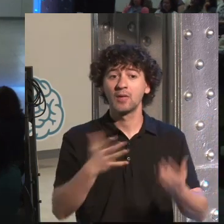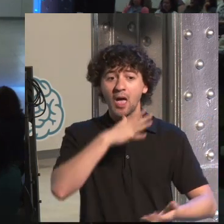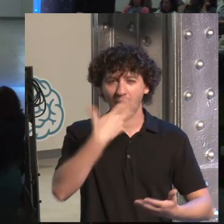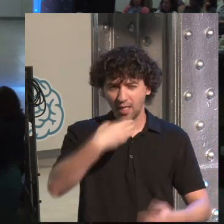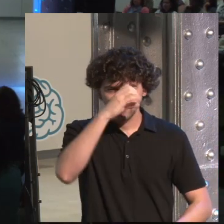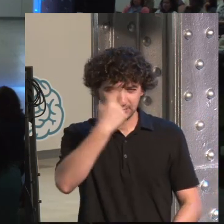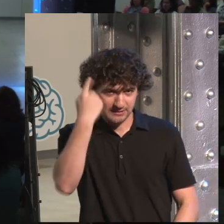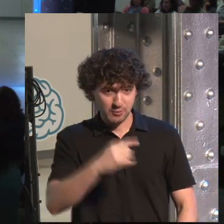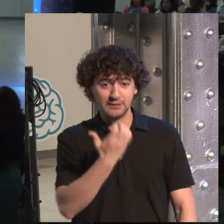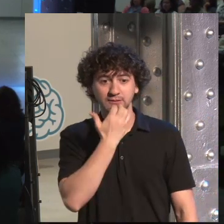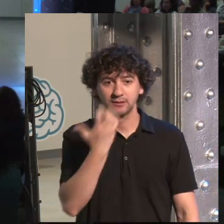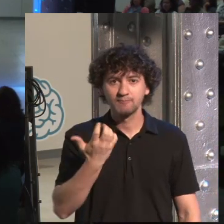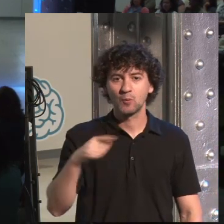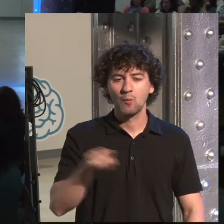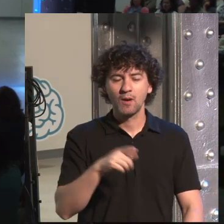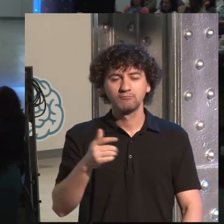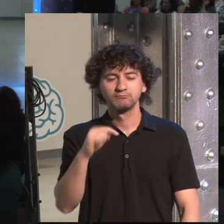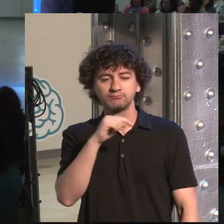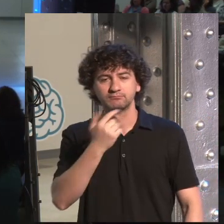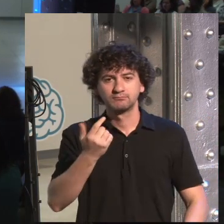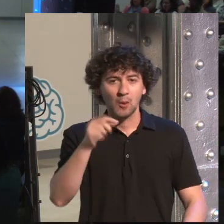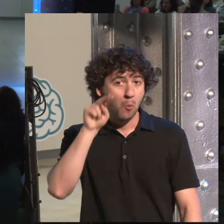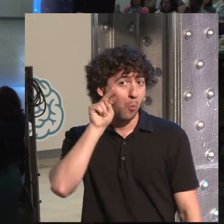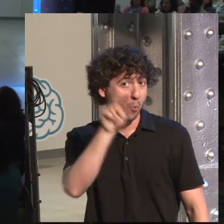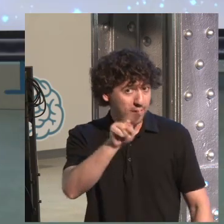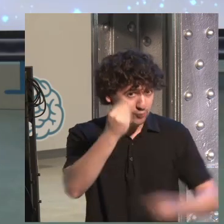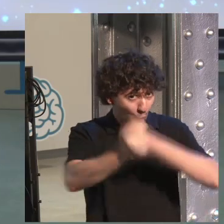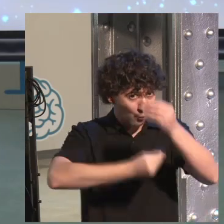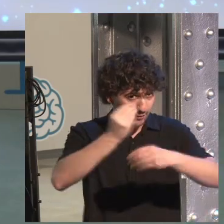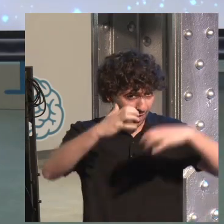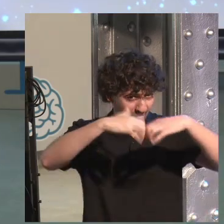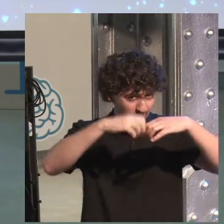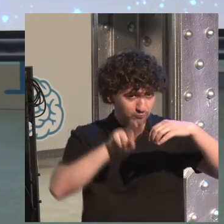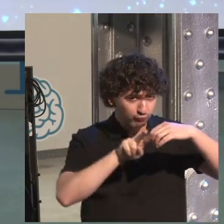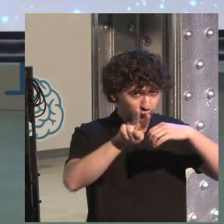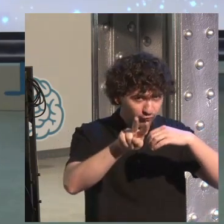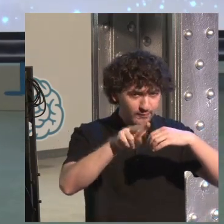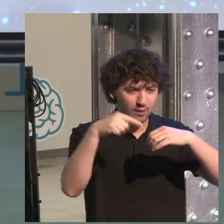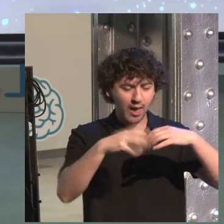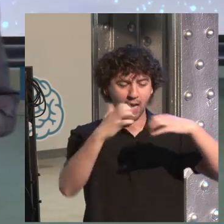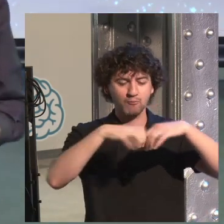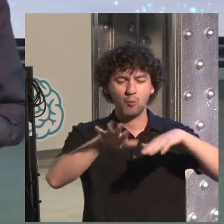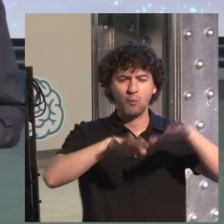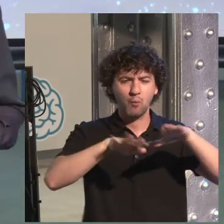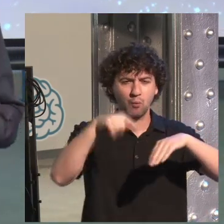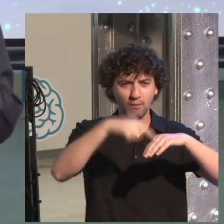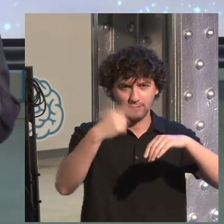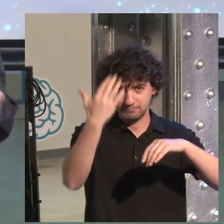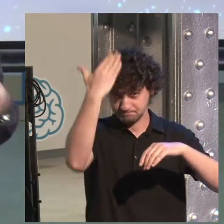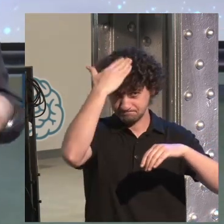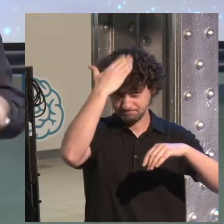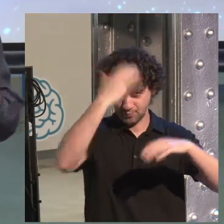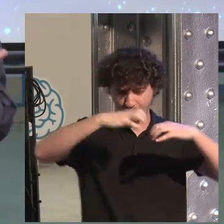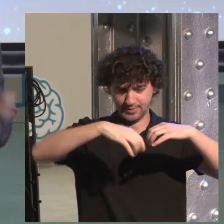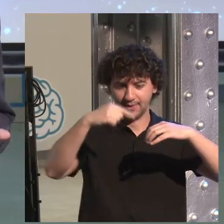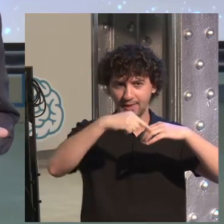que cuando se está utilizando el sentido de la vista, como estáis haciendo todos ahora mismo, tenéis muy activa una parte por encima de la nuca que se